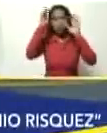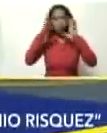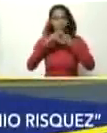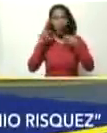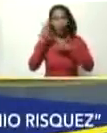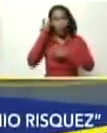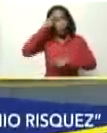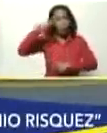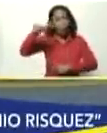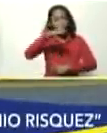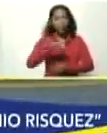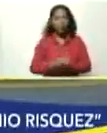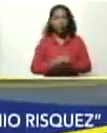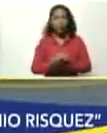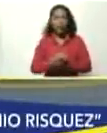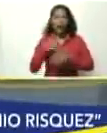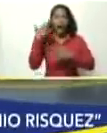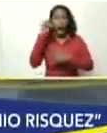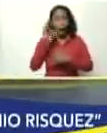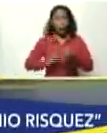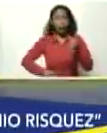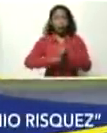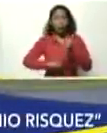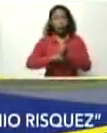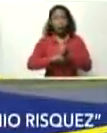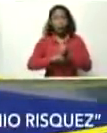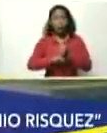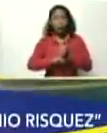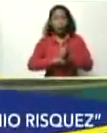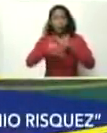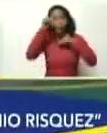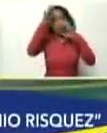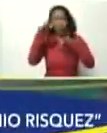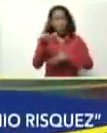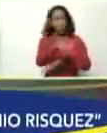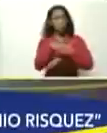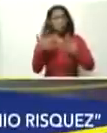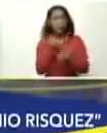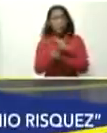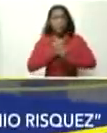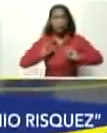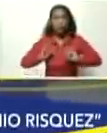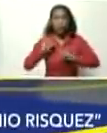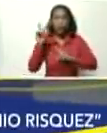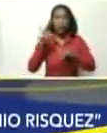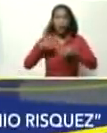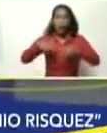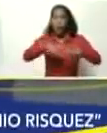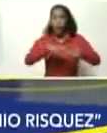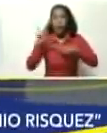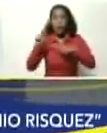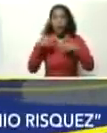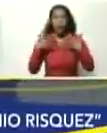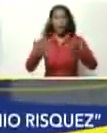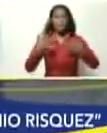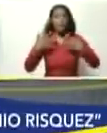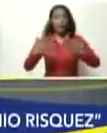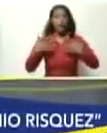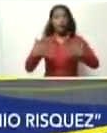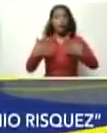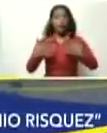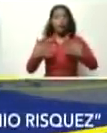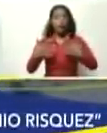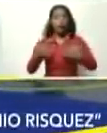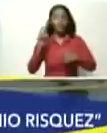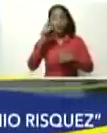esta población. Va a contar con un flujograma de atención donde se independizaron todas las áreas de la emergencia